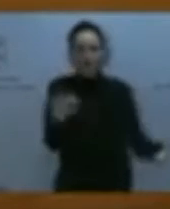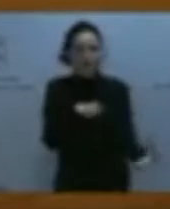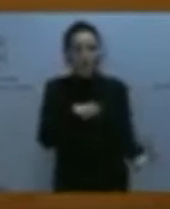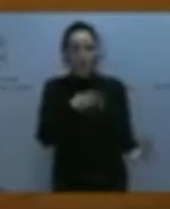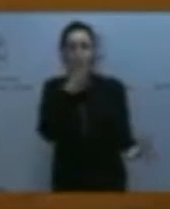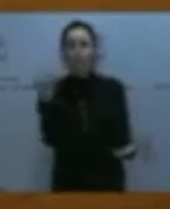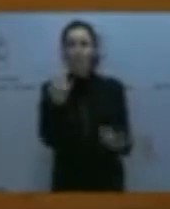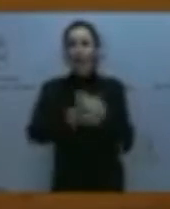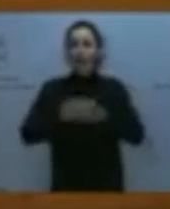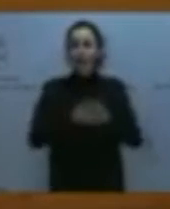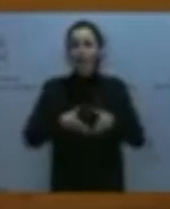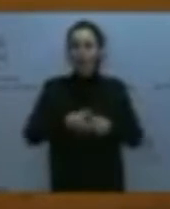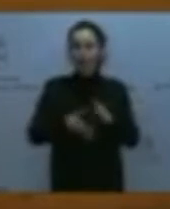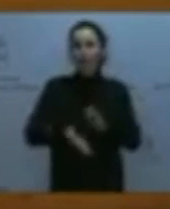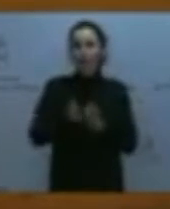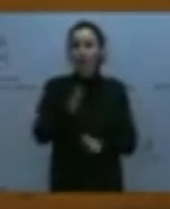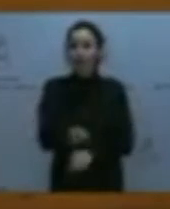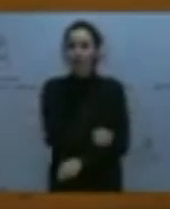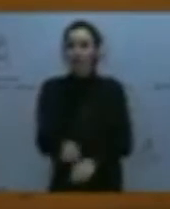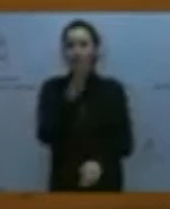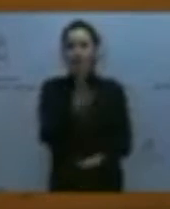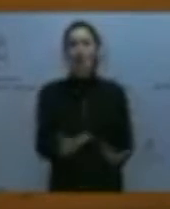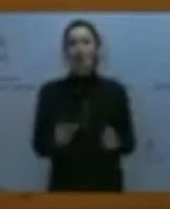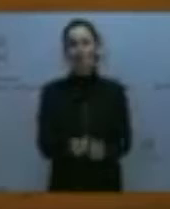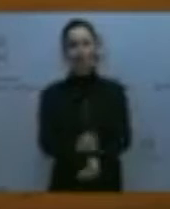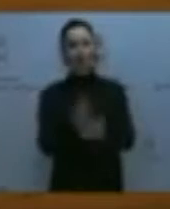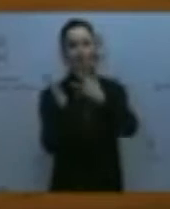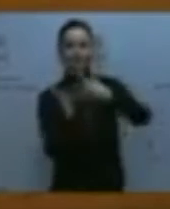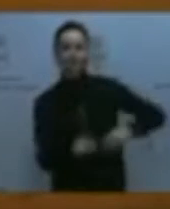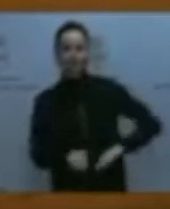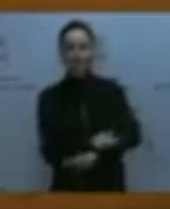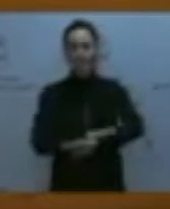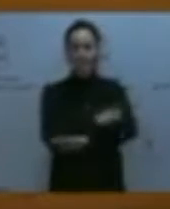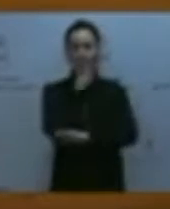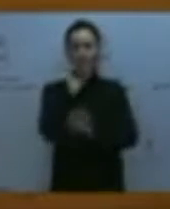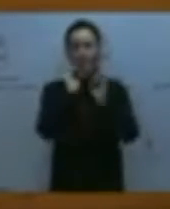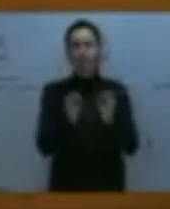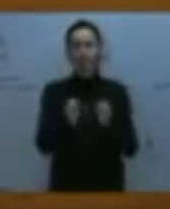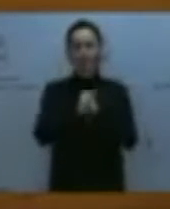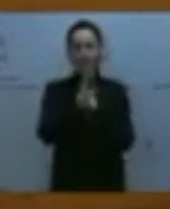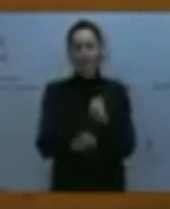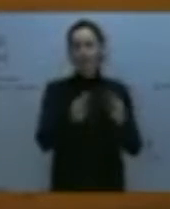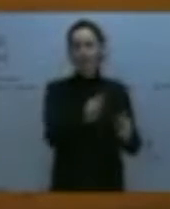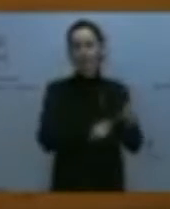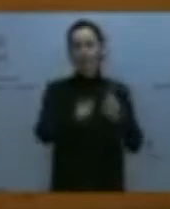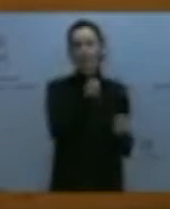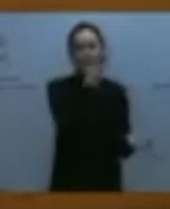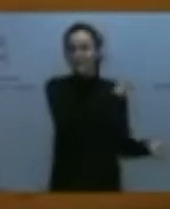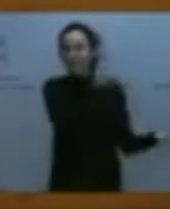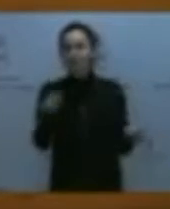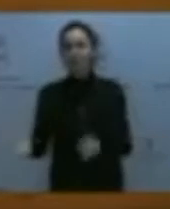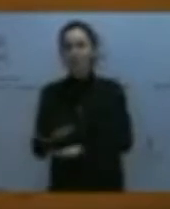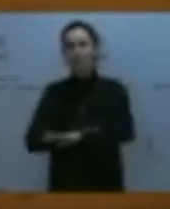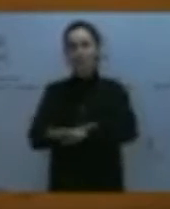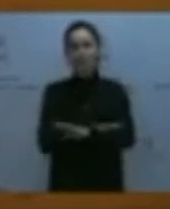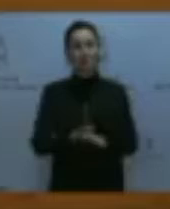diálogo con la Administración, porque la gente de la mar no ve que se transmitan bien sus problemáticas a la